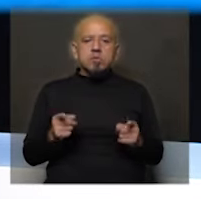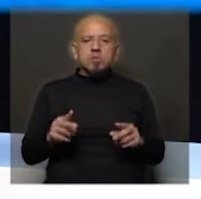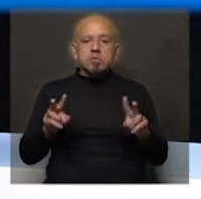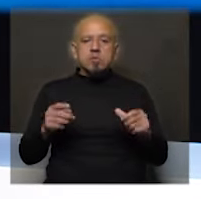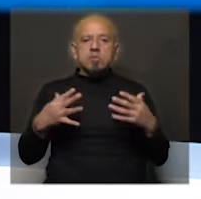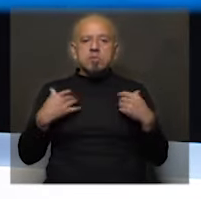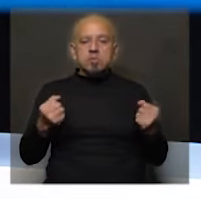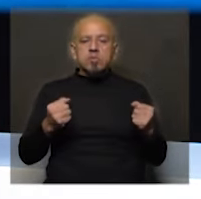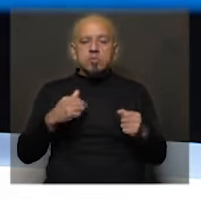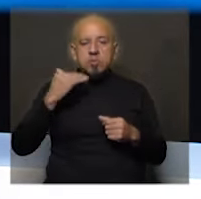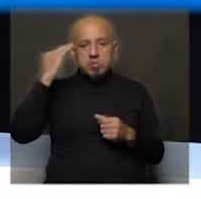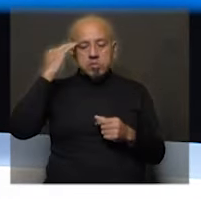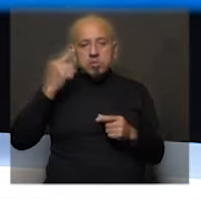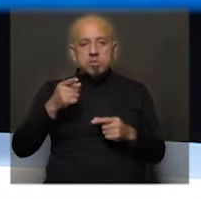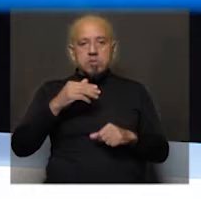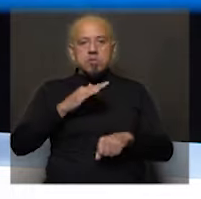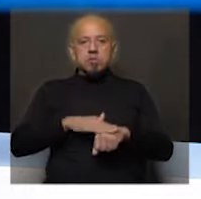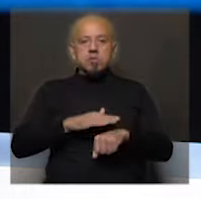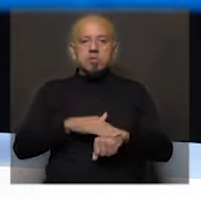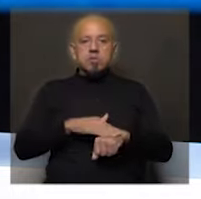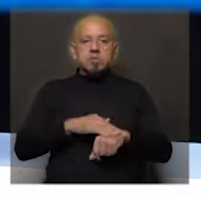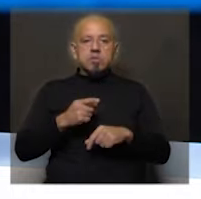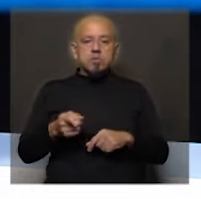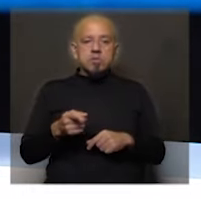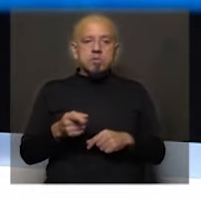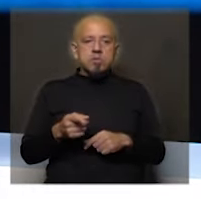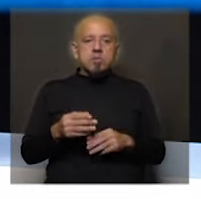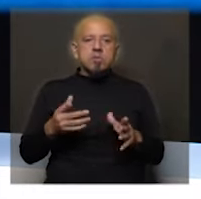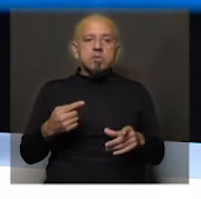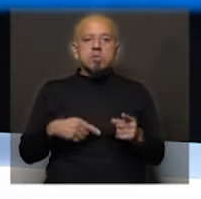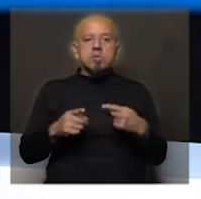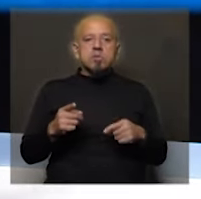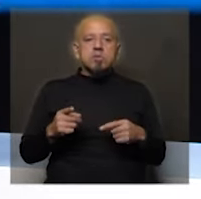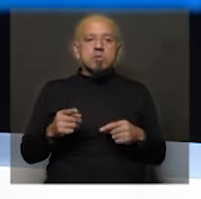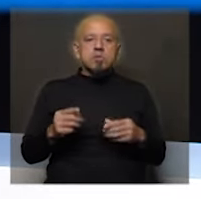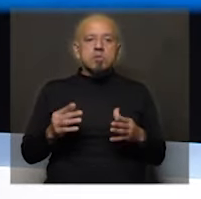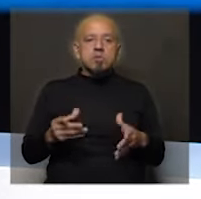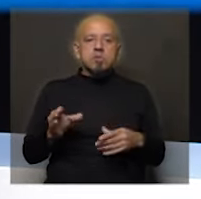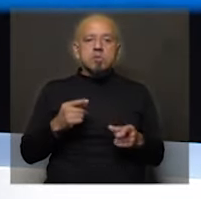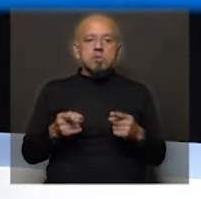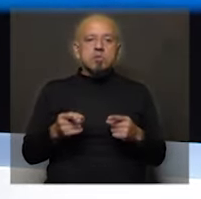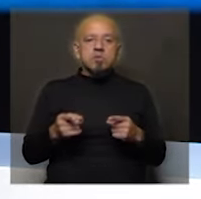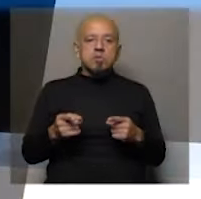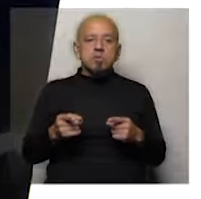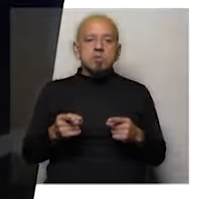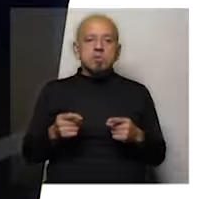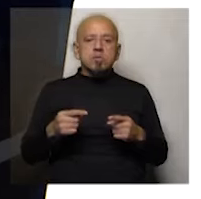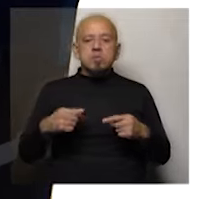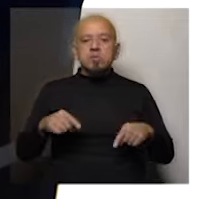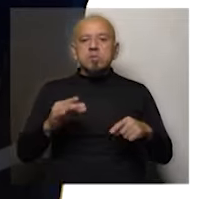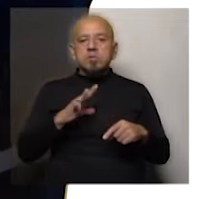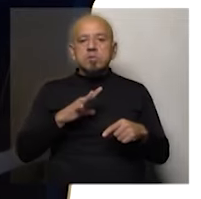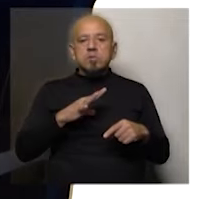de la Salud Mental creo que es una responsabilidad de los espacio de Salud Mental Pero de todos los espacios de convivencia no donde